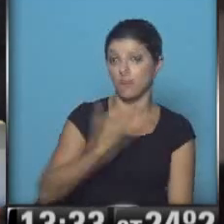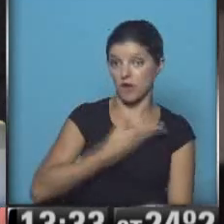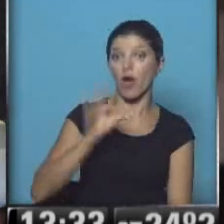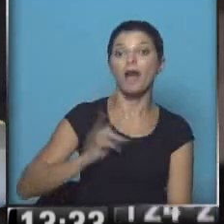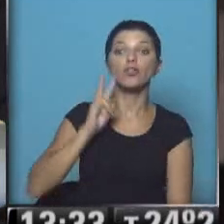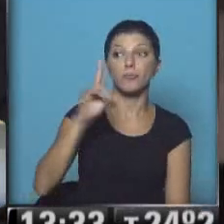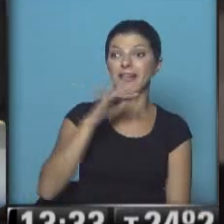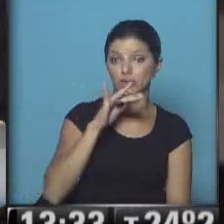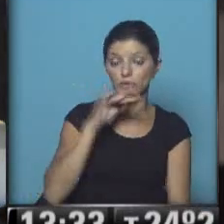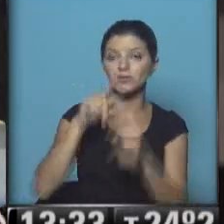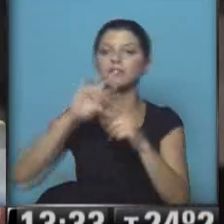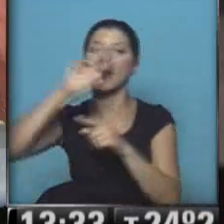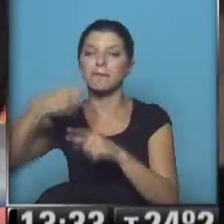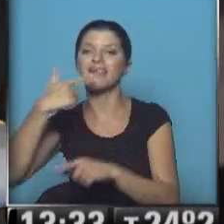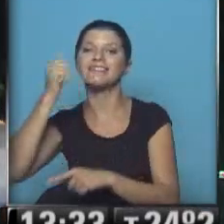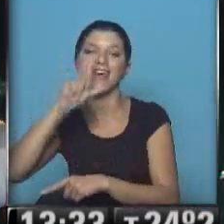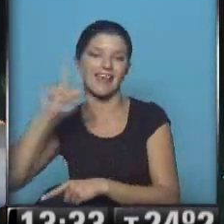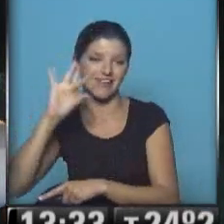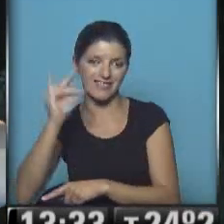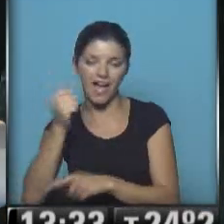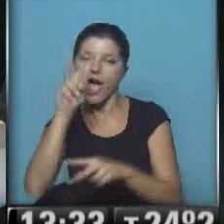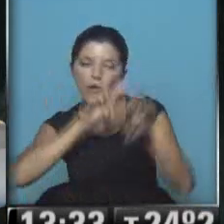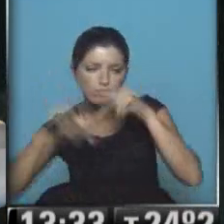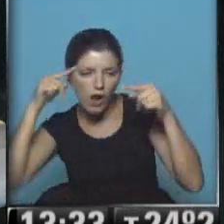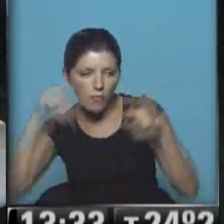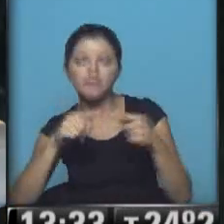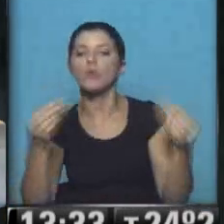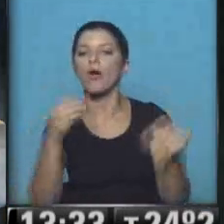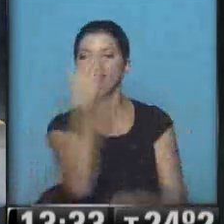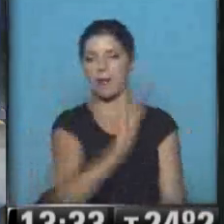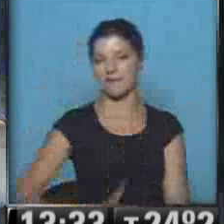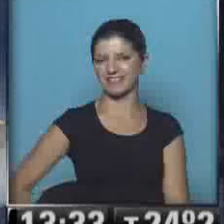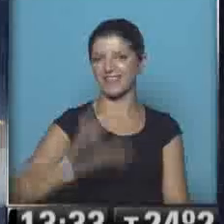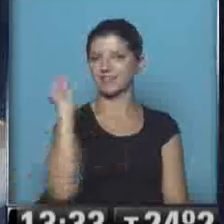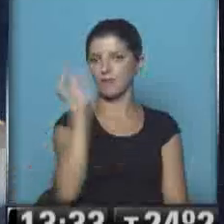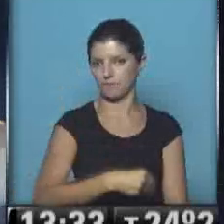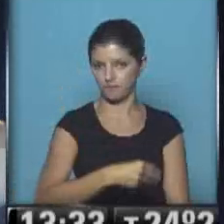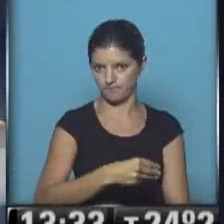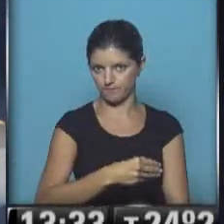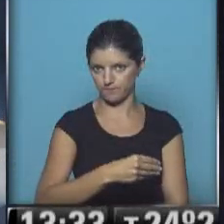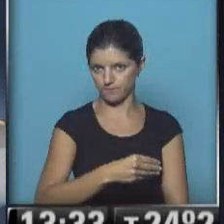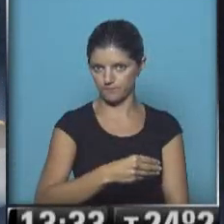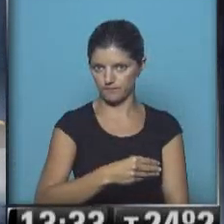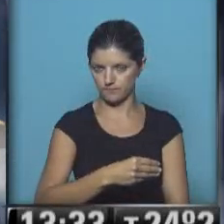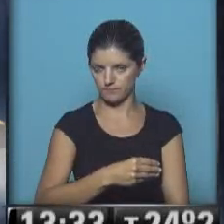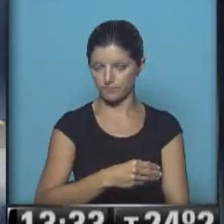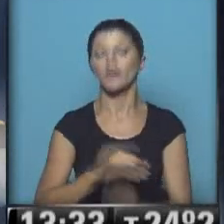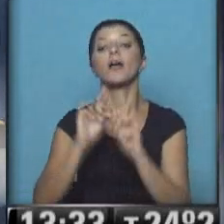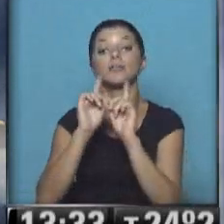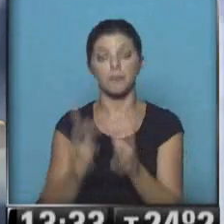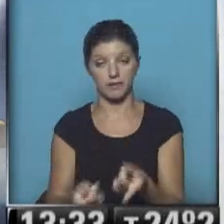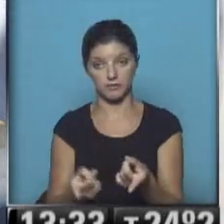ese plan que se llamó la salida cuyo objetivo era derrocar a Nicolás maduro y que además para